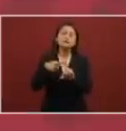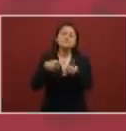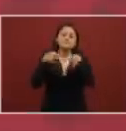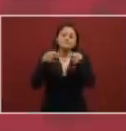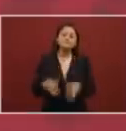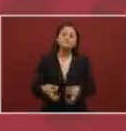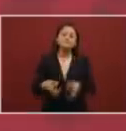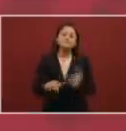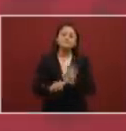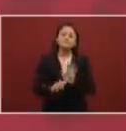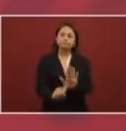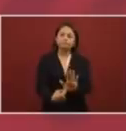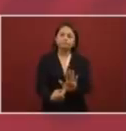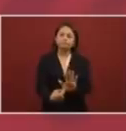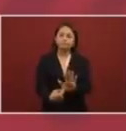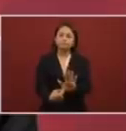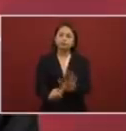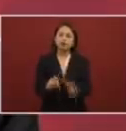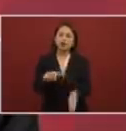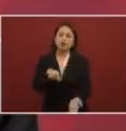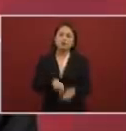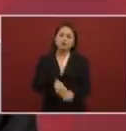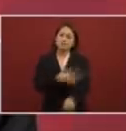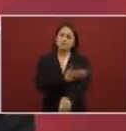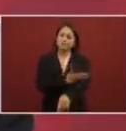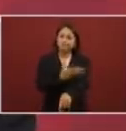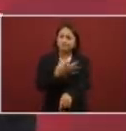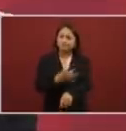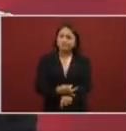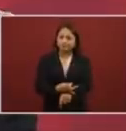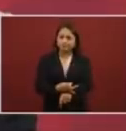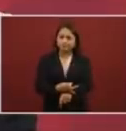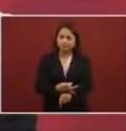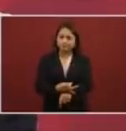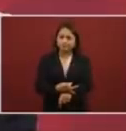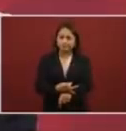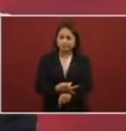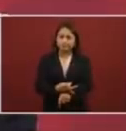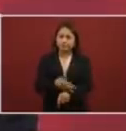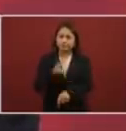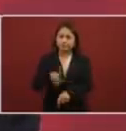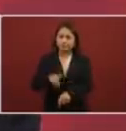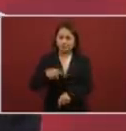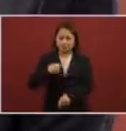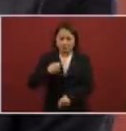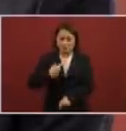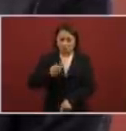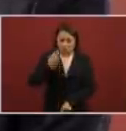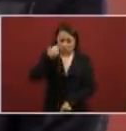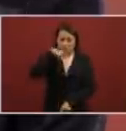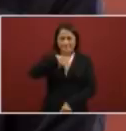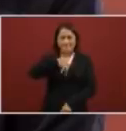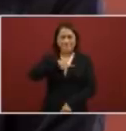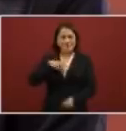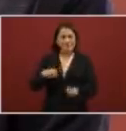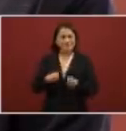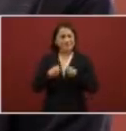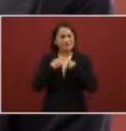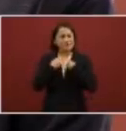que es al mismo tiempo honestidad, y es lo que estimo más importante en mi vida. No hubiese yo